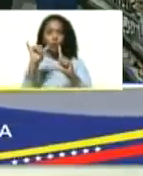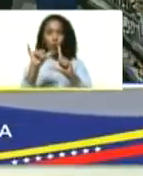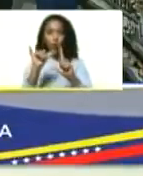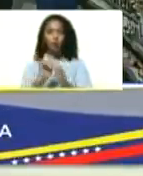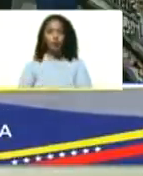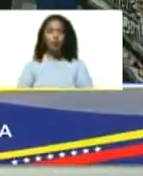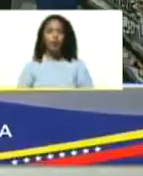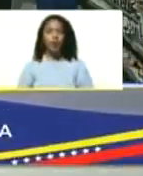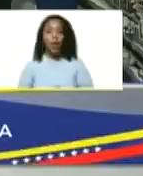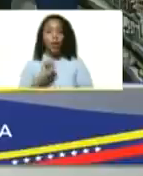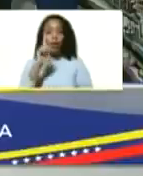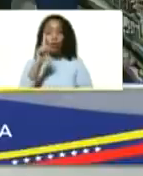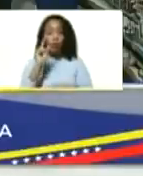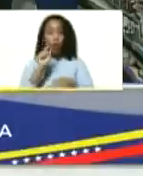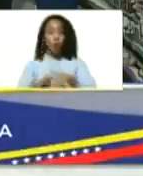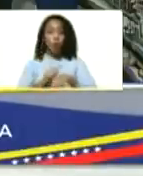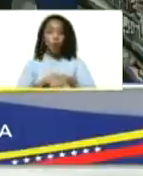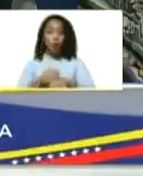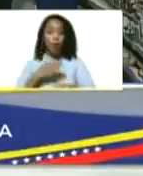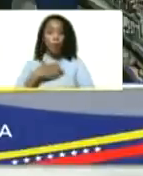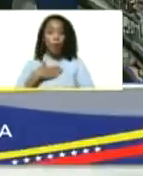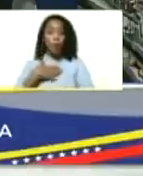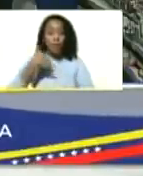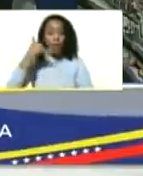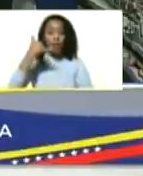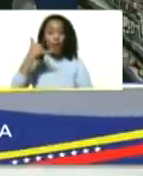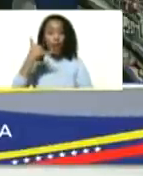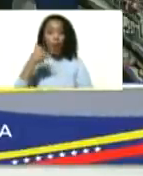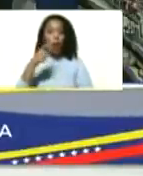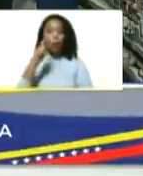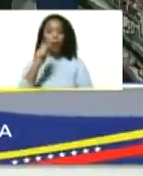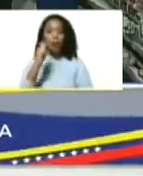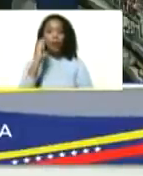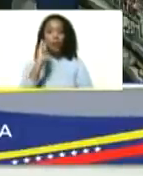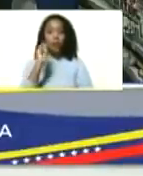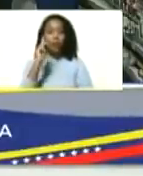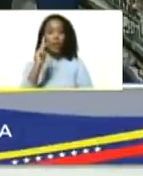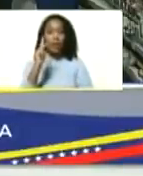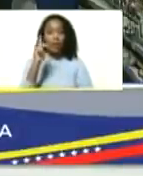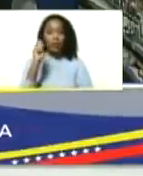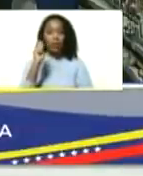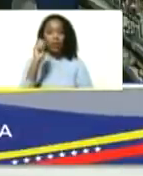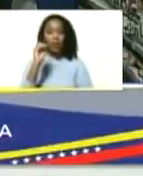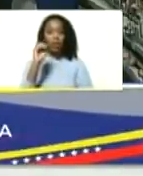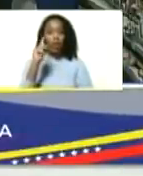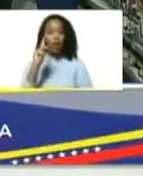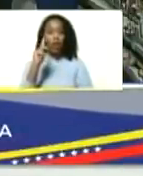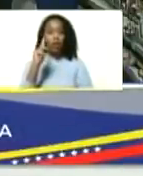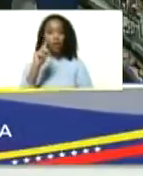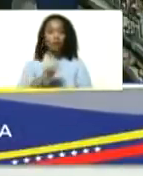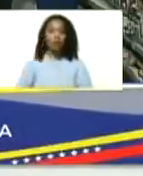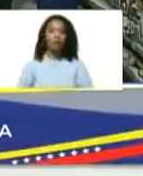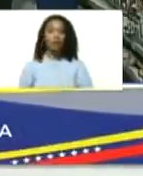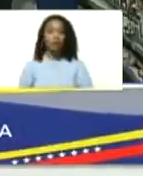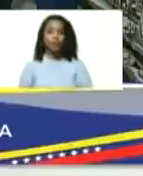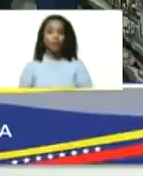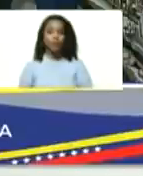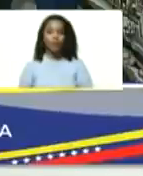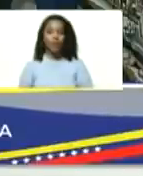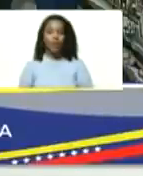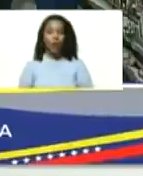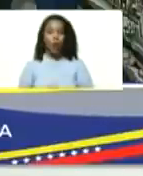minutos empezamos a transmitir desde mi teléfono por tik tok tok tok heros y tick tock eras